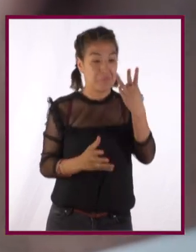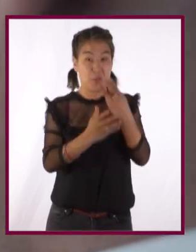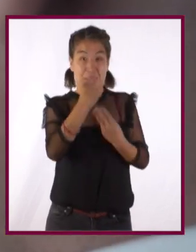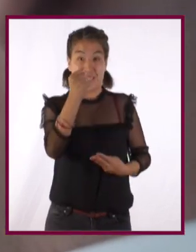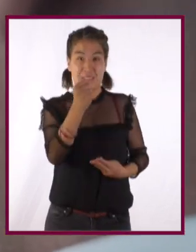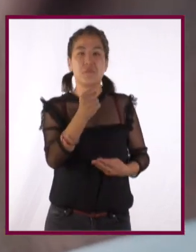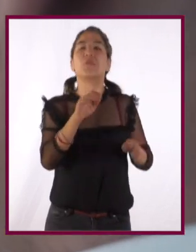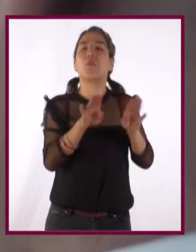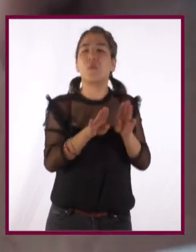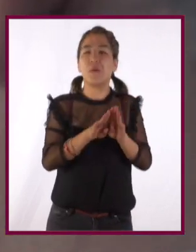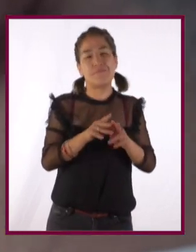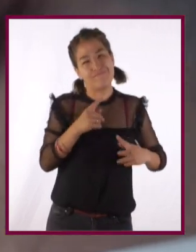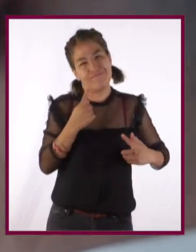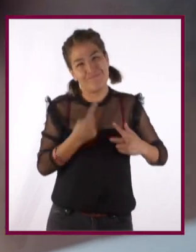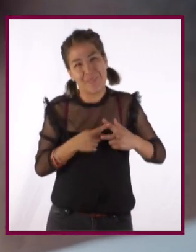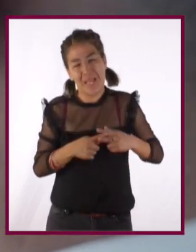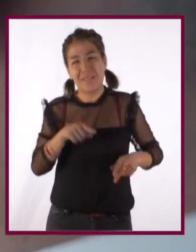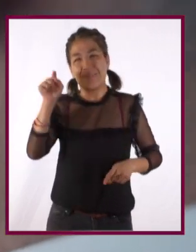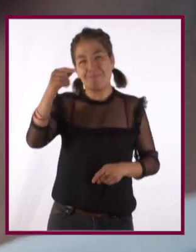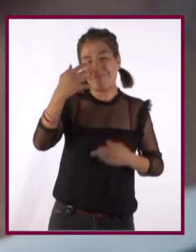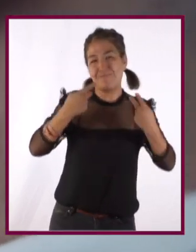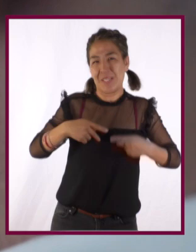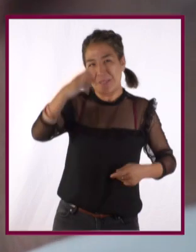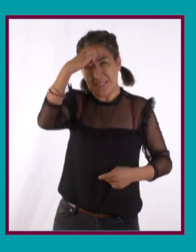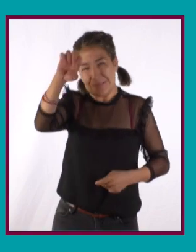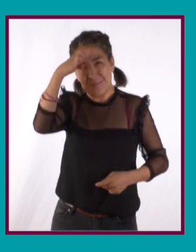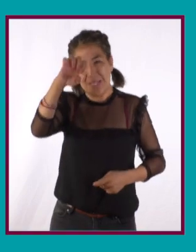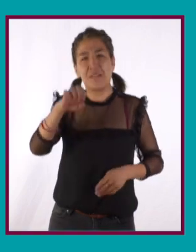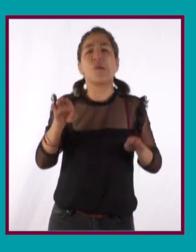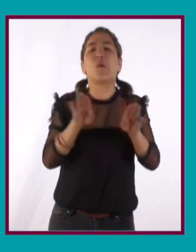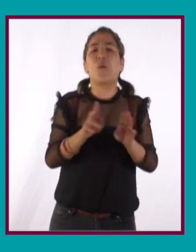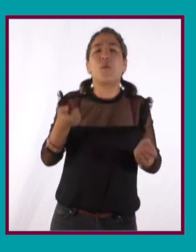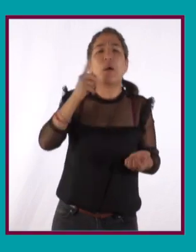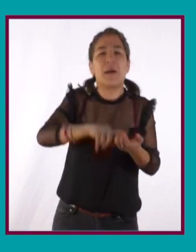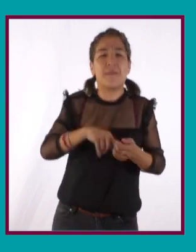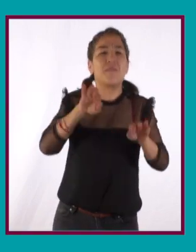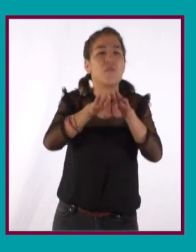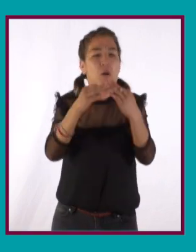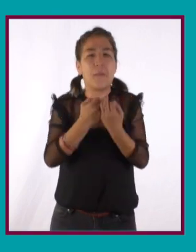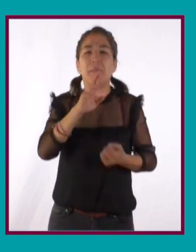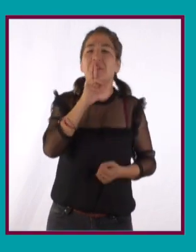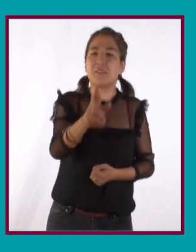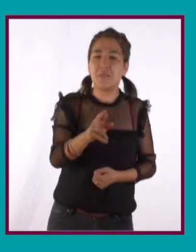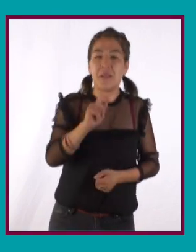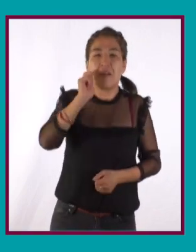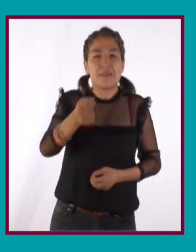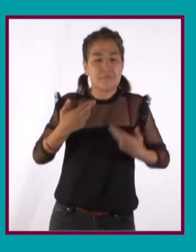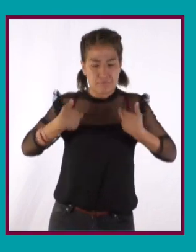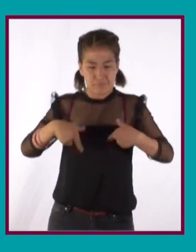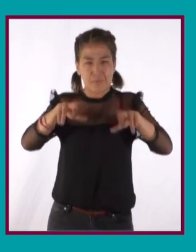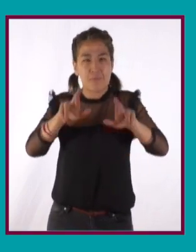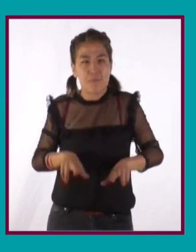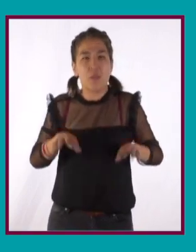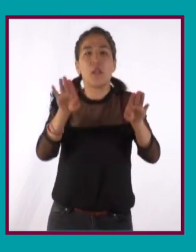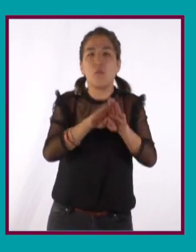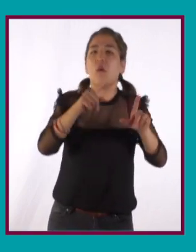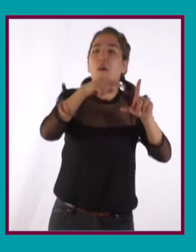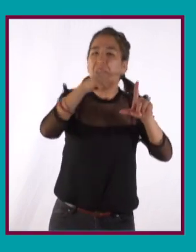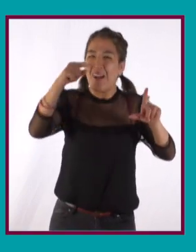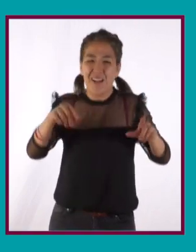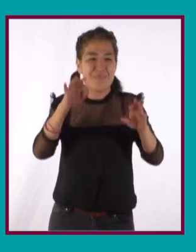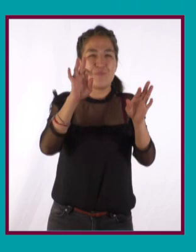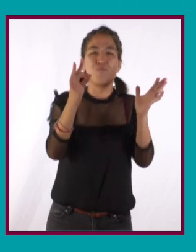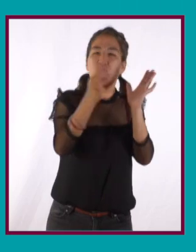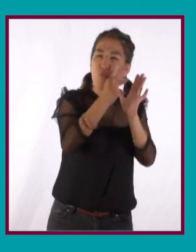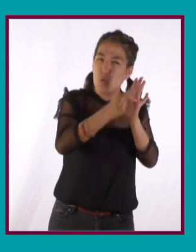están definidos por parámetros matemáticos. La manera en la que dichas estrategias y resultados son representados de